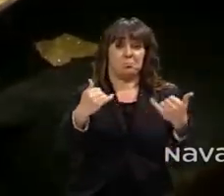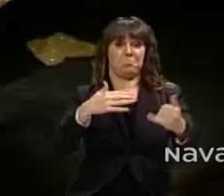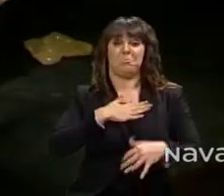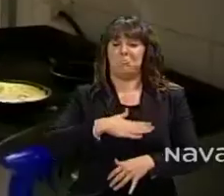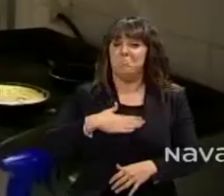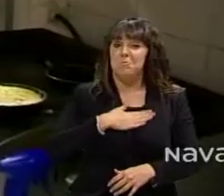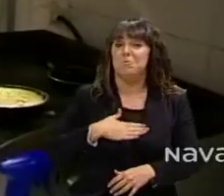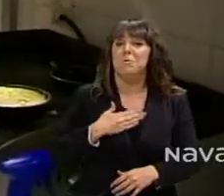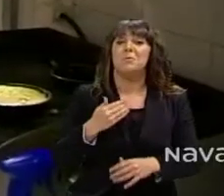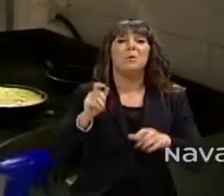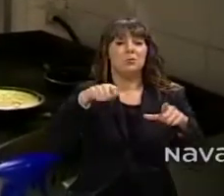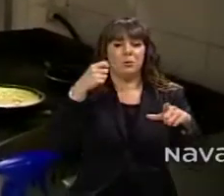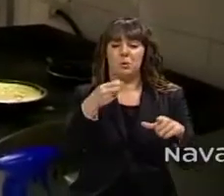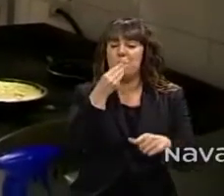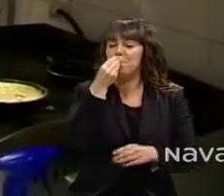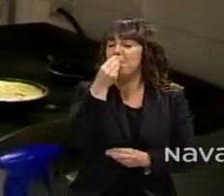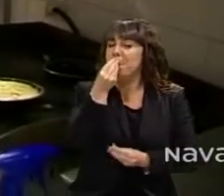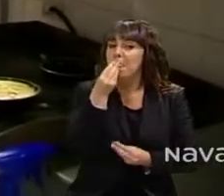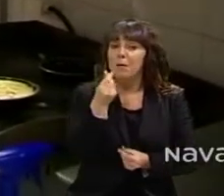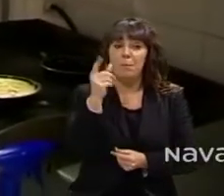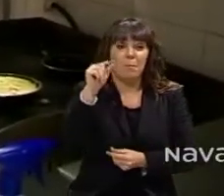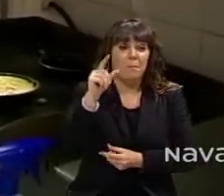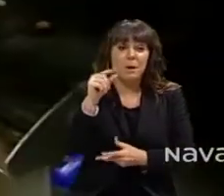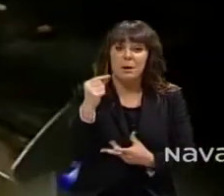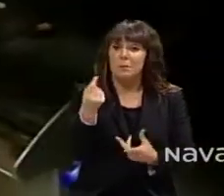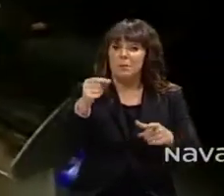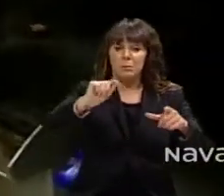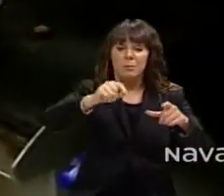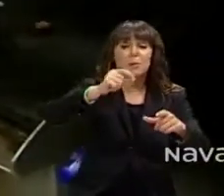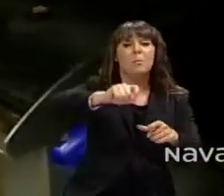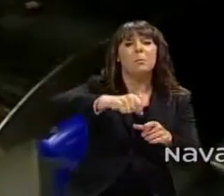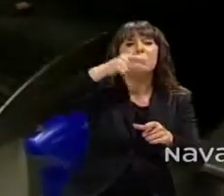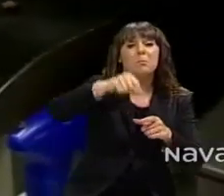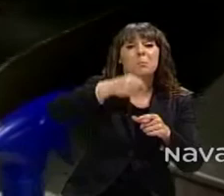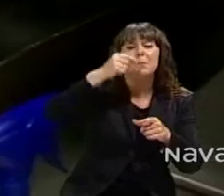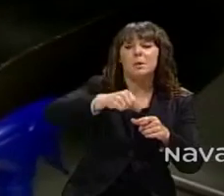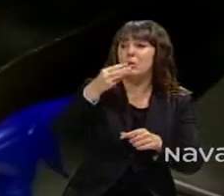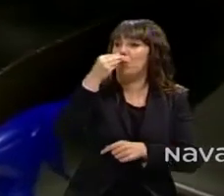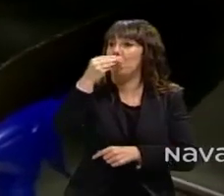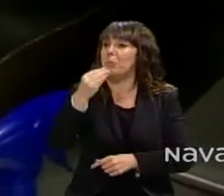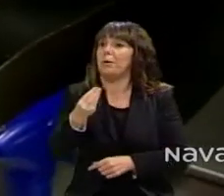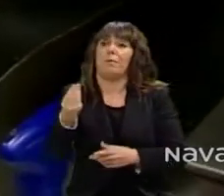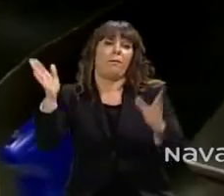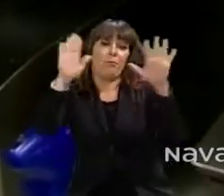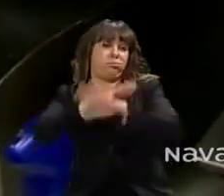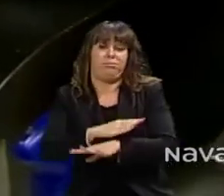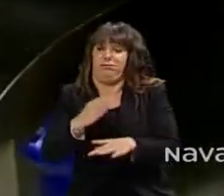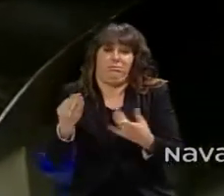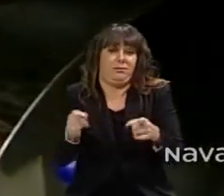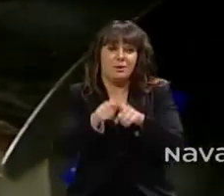sale muy sabrosa, está muy bien de precio, vale como pincho, vale como merienda, vale como cena, vale como comida, vale como todo.